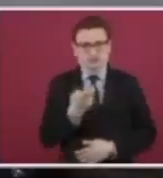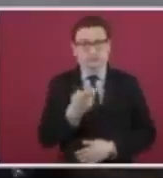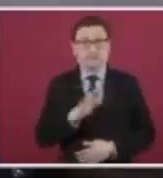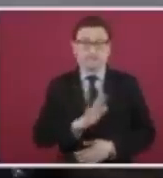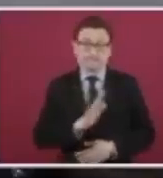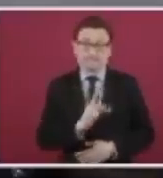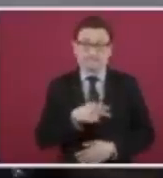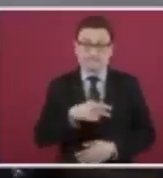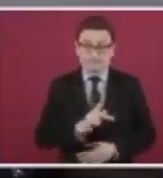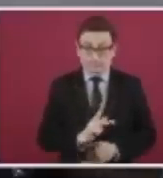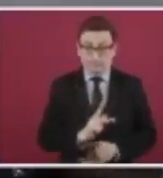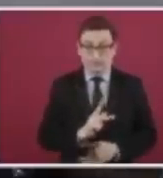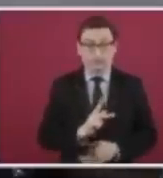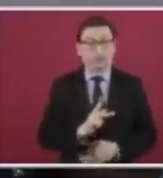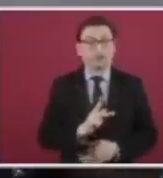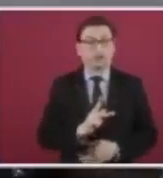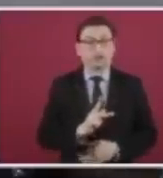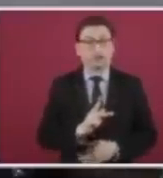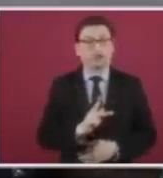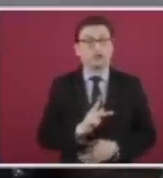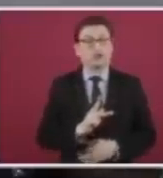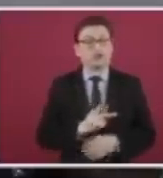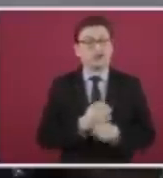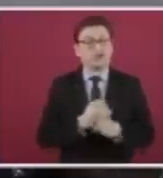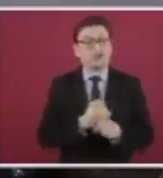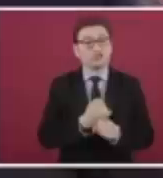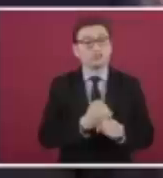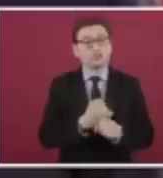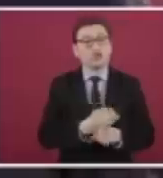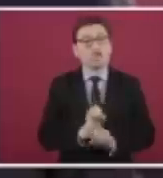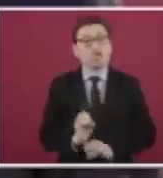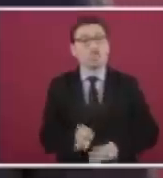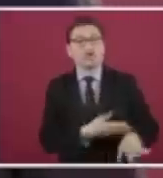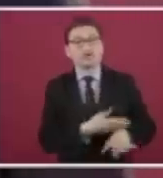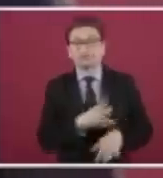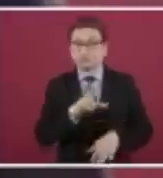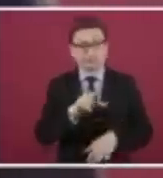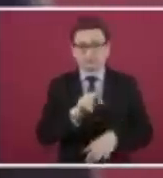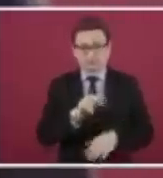pues eso no prescribe, eso tiene